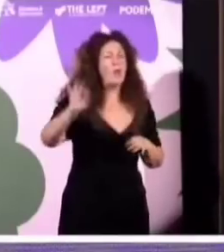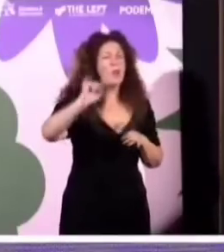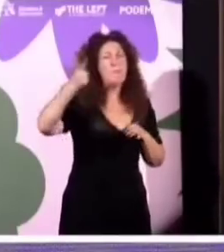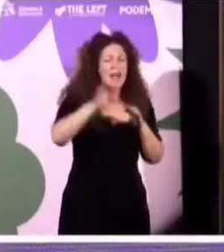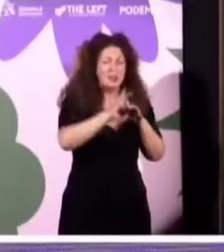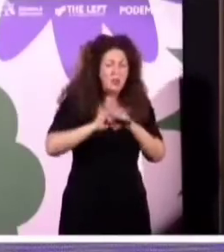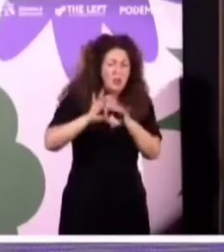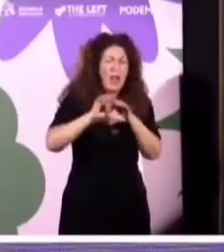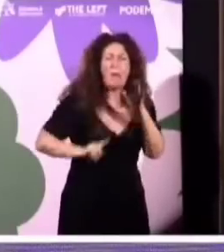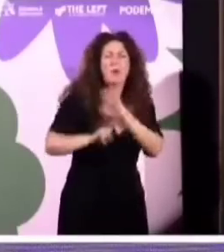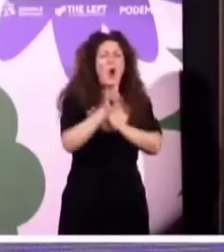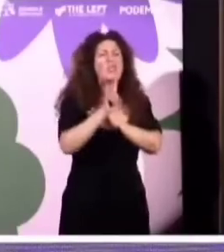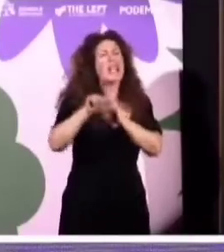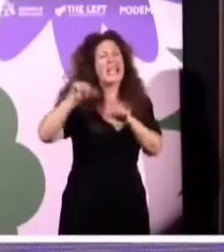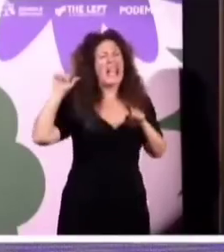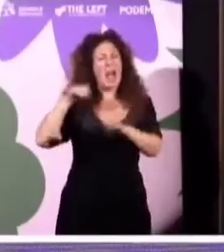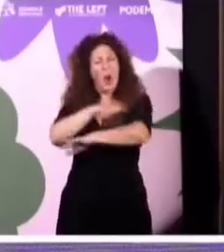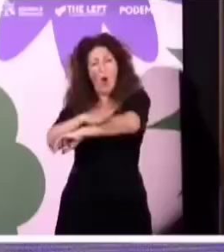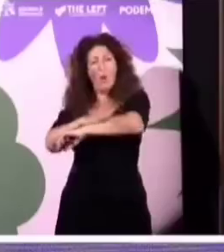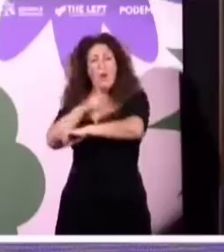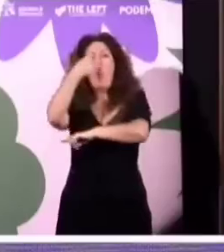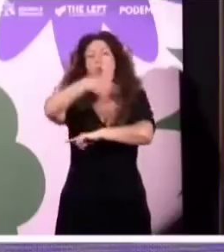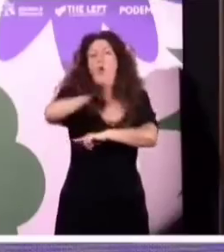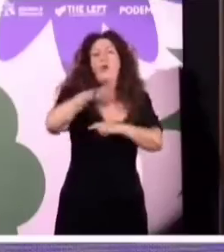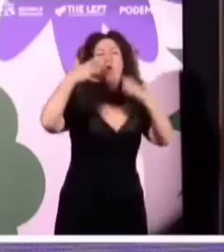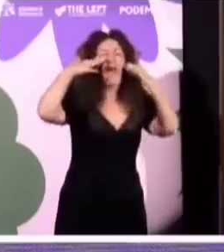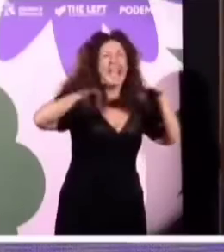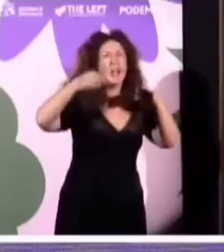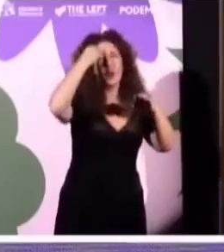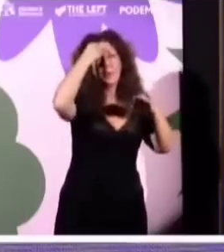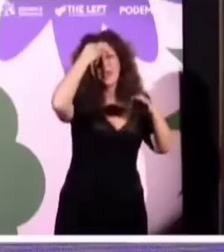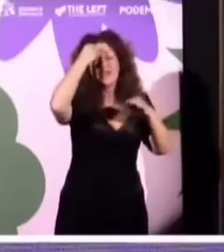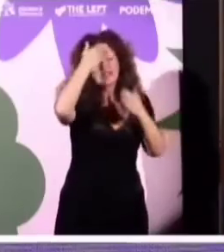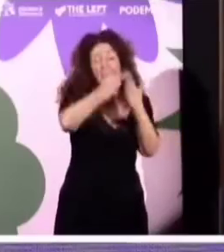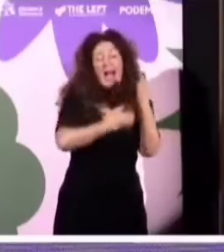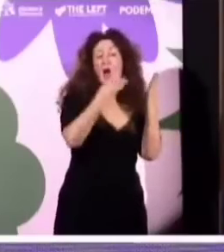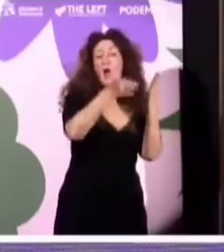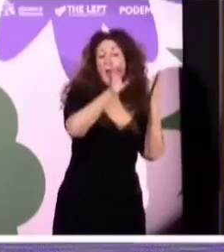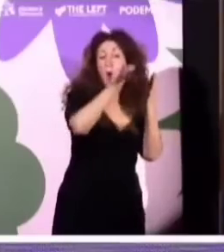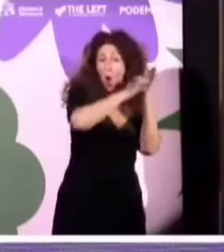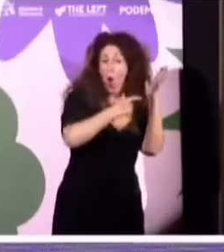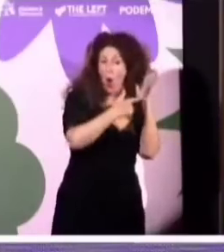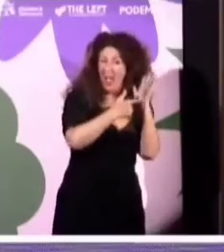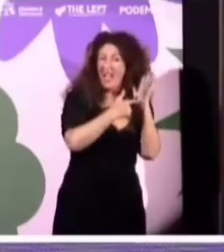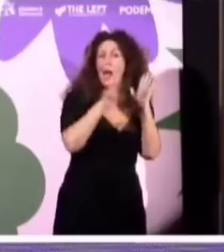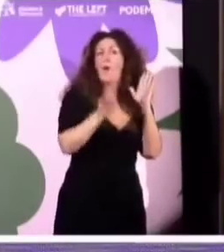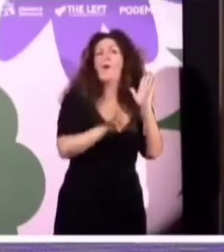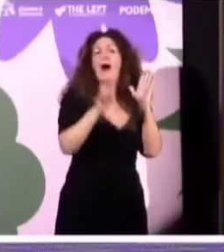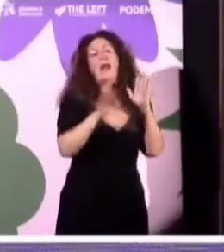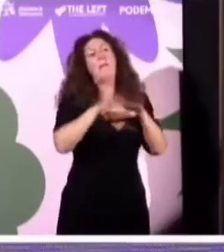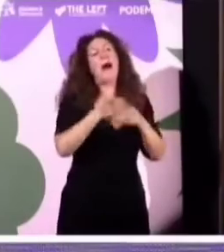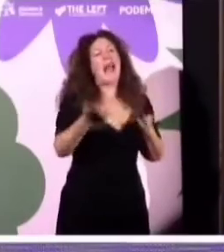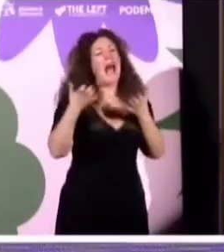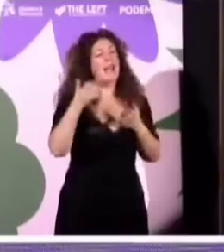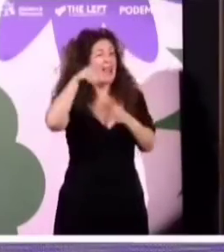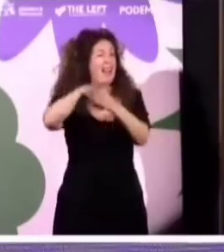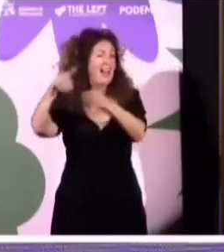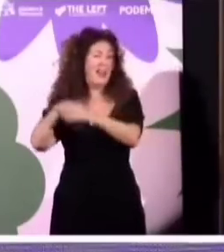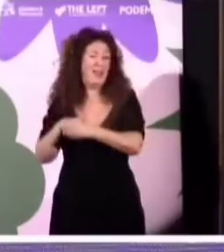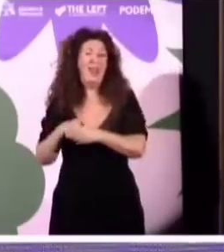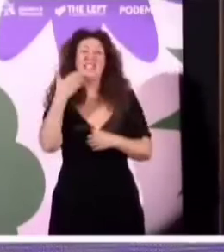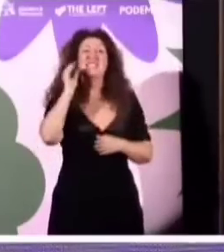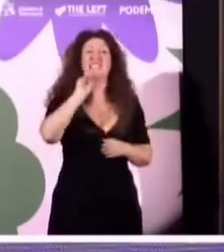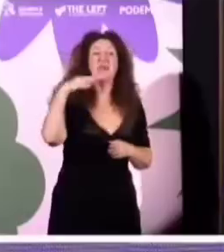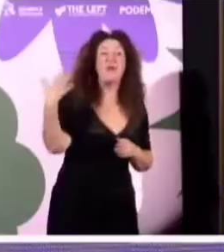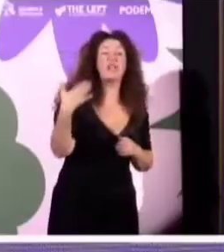de España. Pero solamente un ingenuo podría pensar que el boletín oficial del Estado sirve para ganar elecciones. Porque si fuera